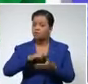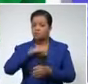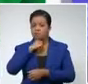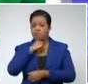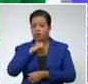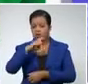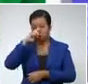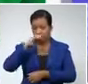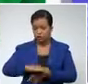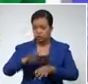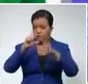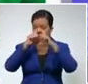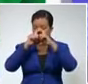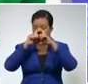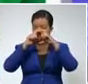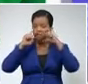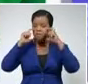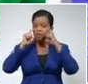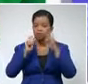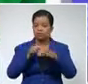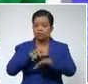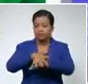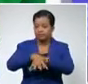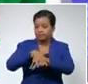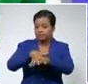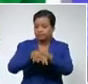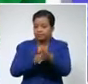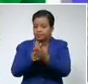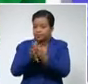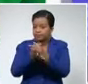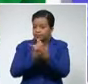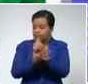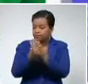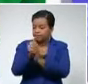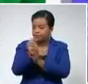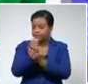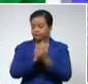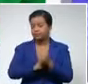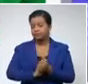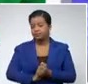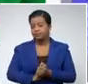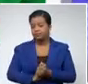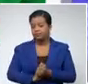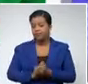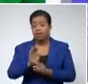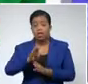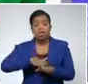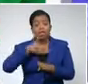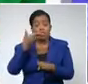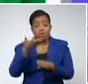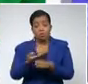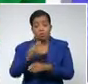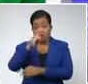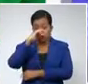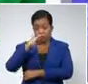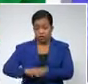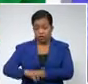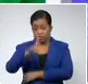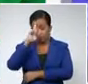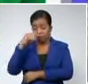nasobuco, en el lavado de las manos y demás. Después el niño, a través de su médico de familia, su